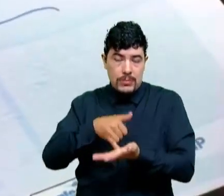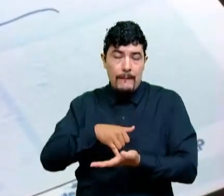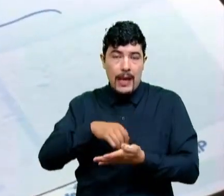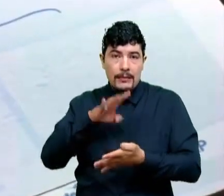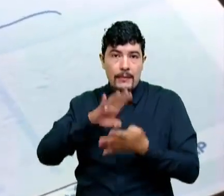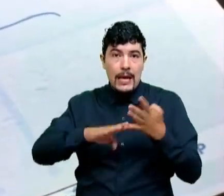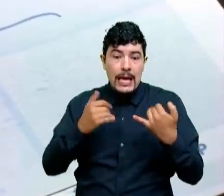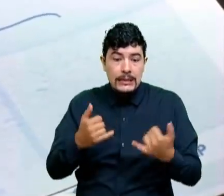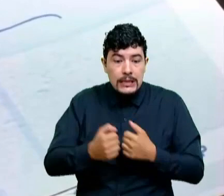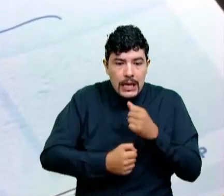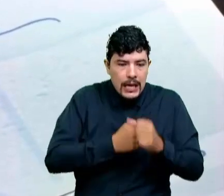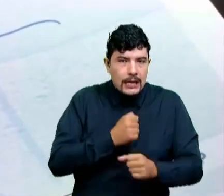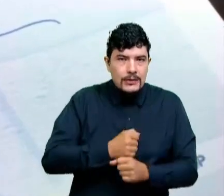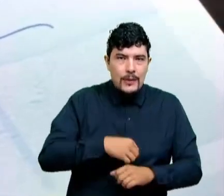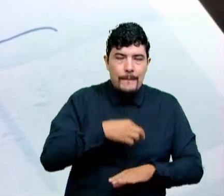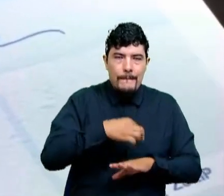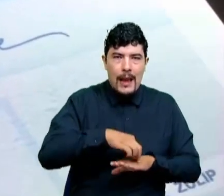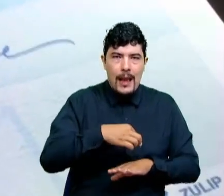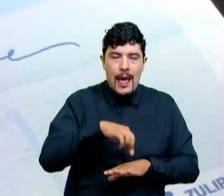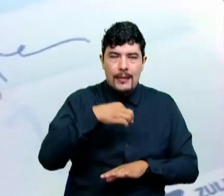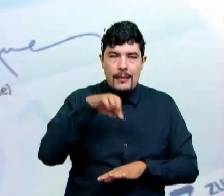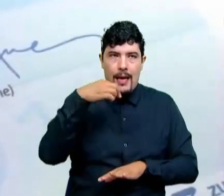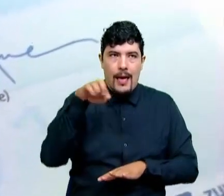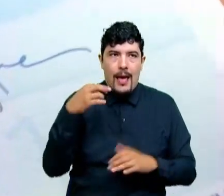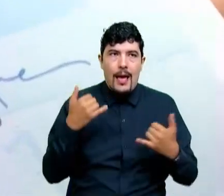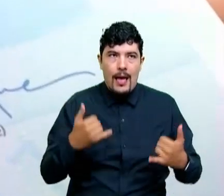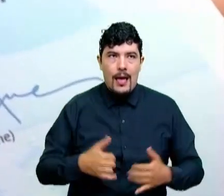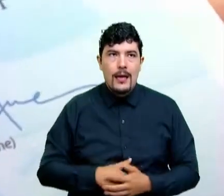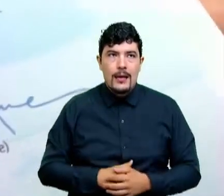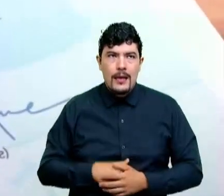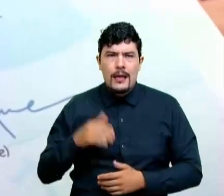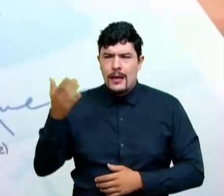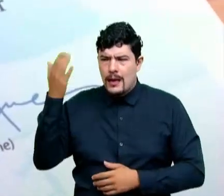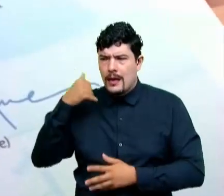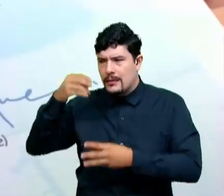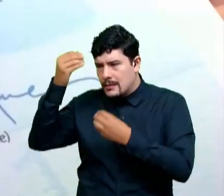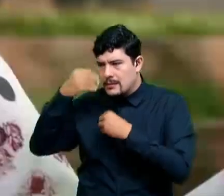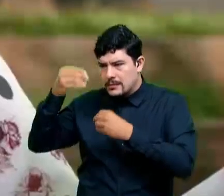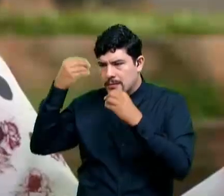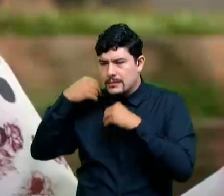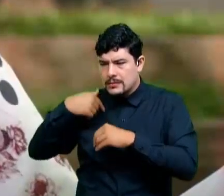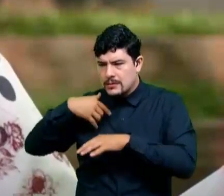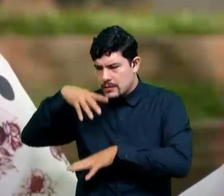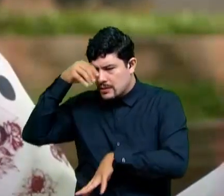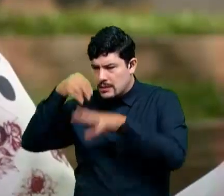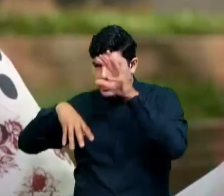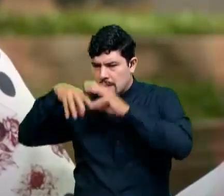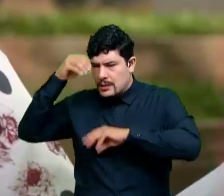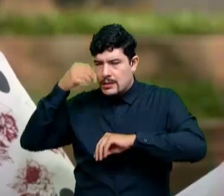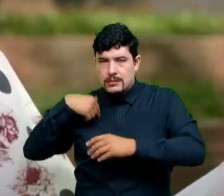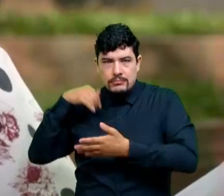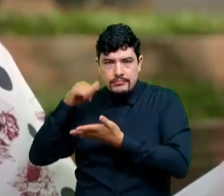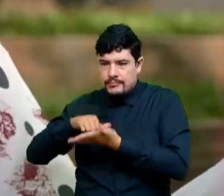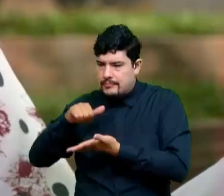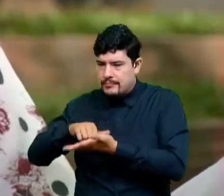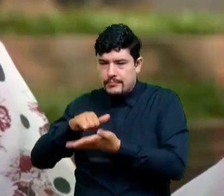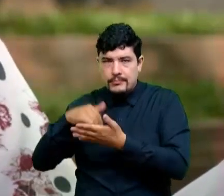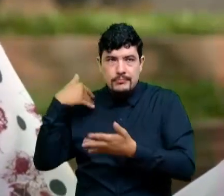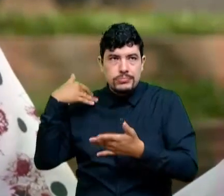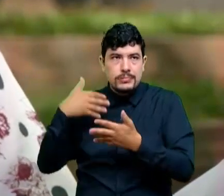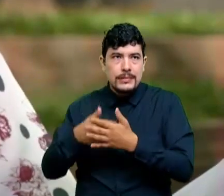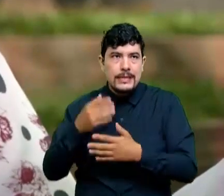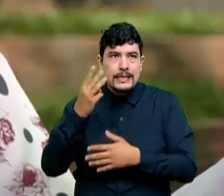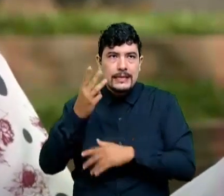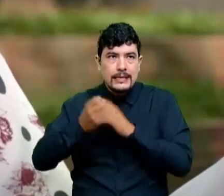la medalla de plata después de una larga preparación. Mi preparación ha sido más o menos la misma en los últimos 3 años que he